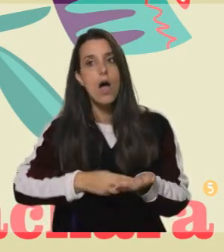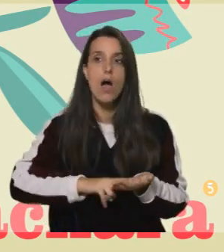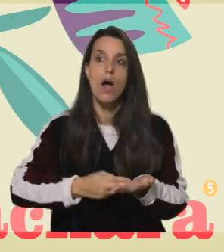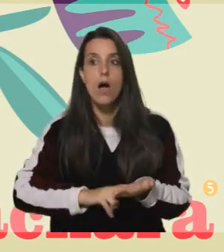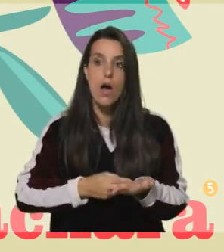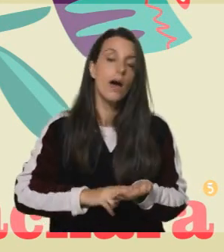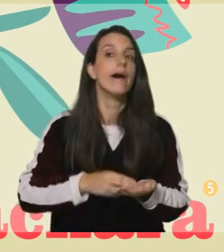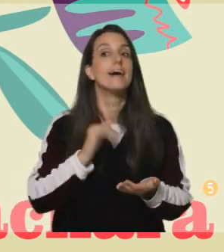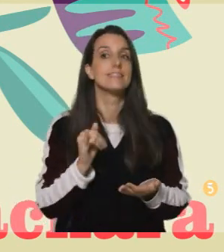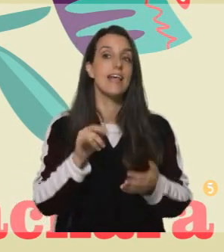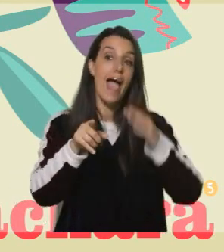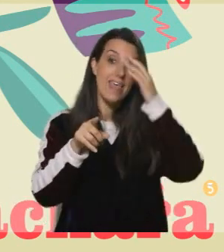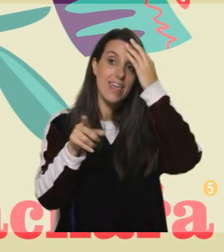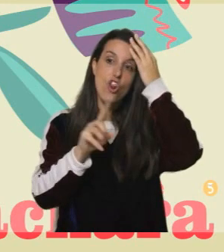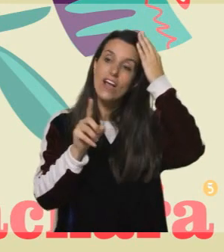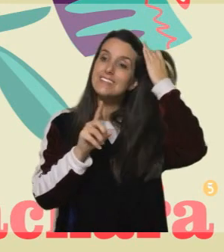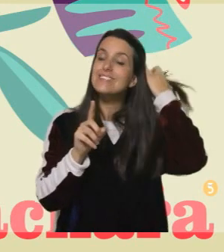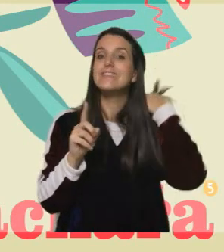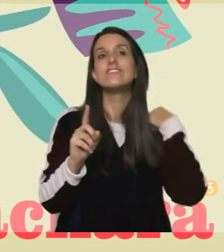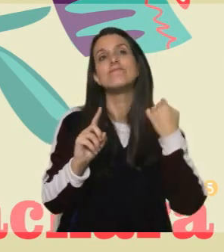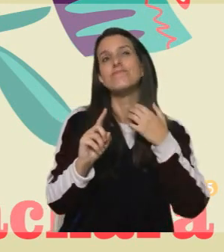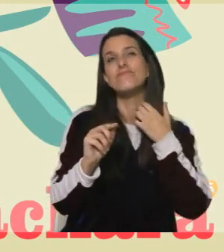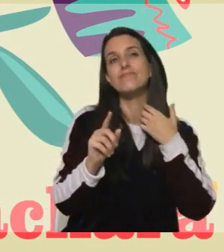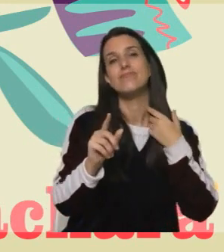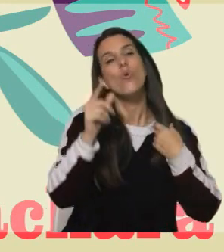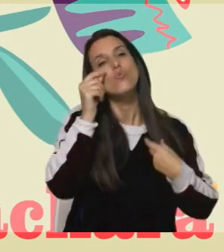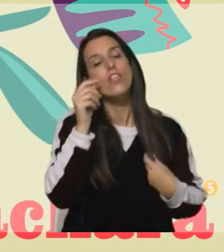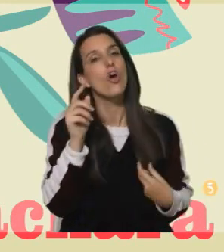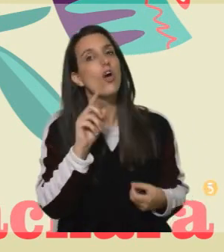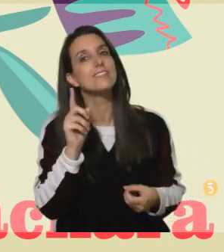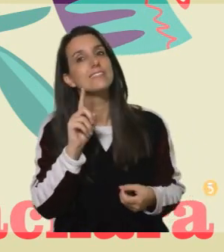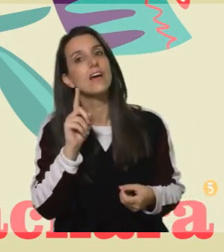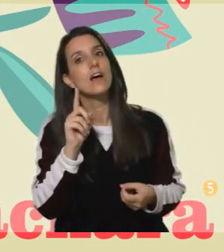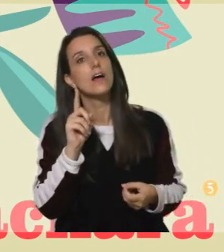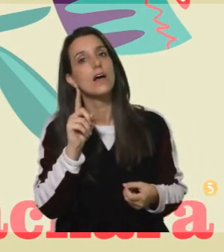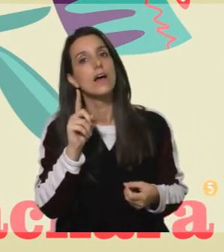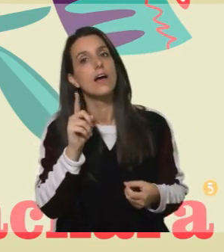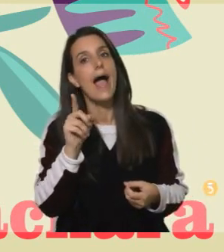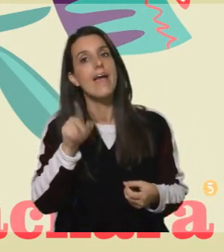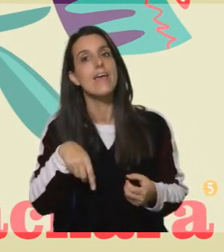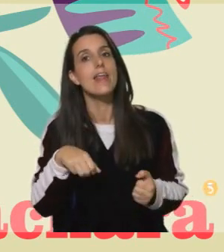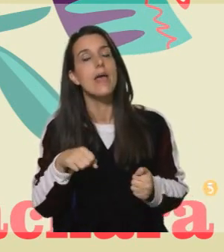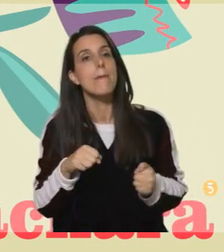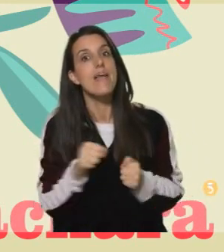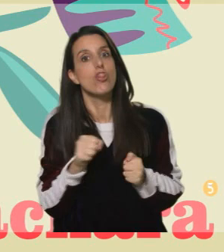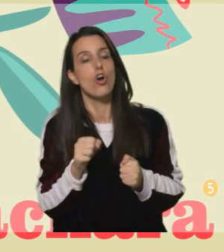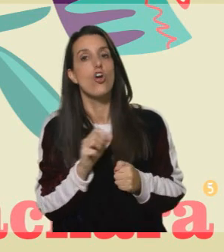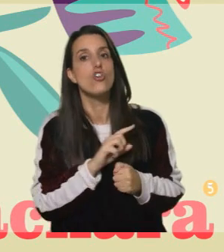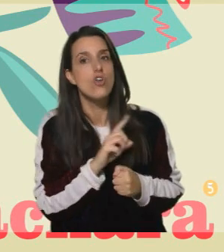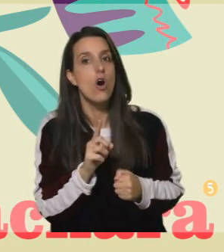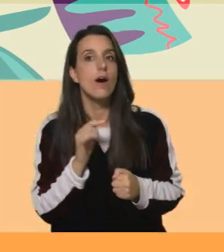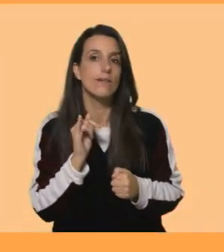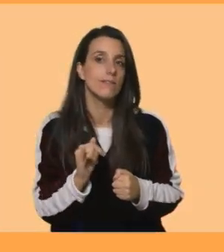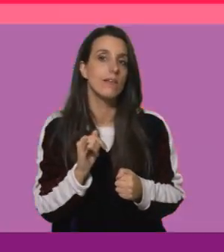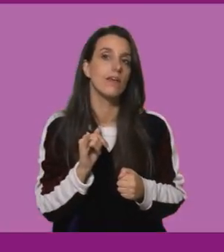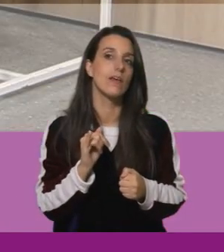sí Bueno ya ahí no entra tanto tanto tanto en lo que hace al ataque de pánico en sí mismo